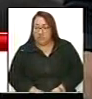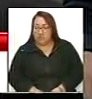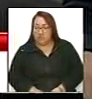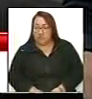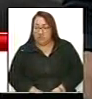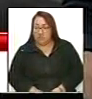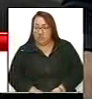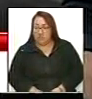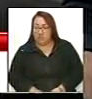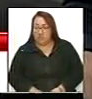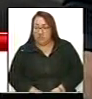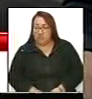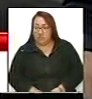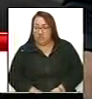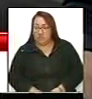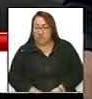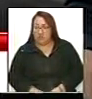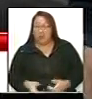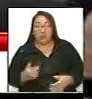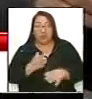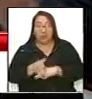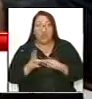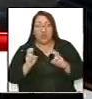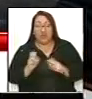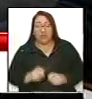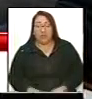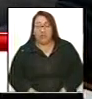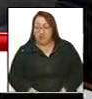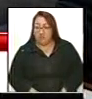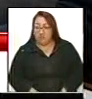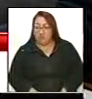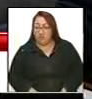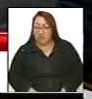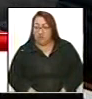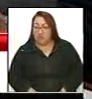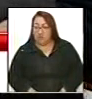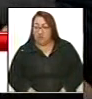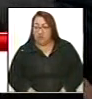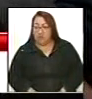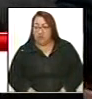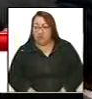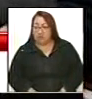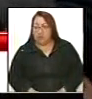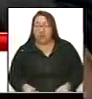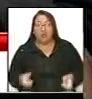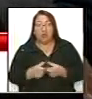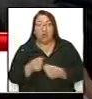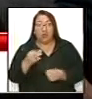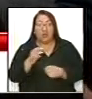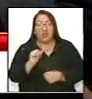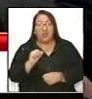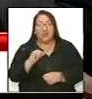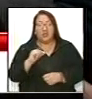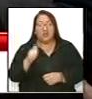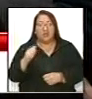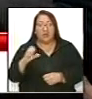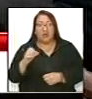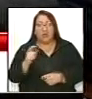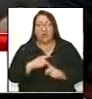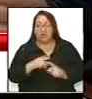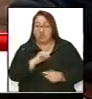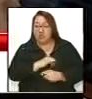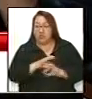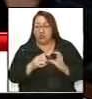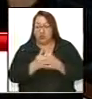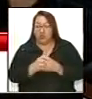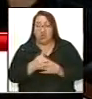decir, ya entrando al tema, bueno, también soy miembro de la Comisión Jurídica de la CISAC, entidad que agrupa a todas las